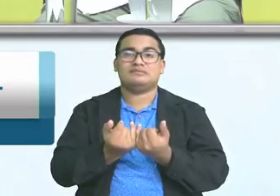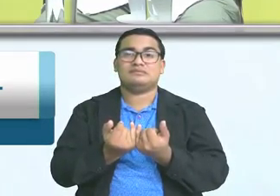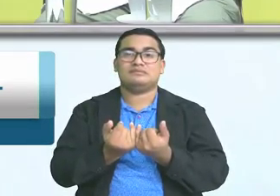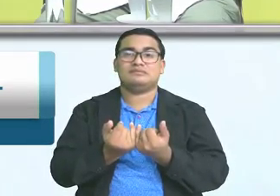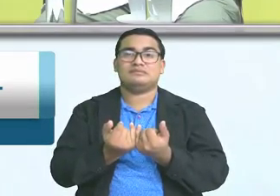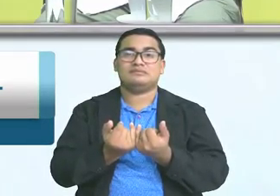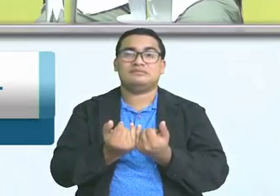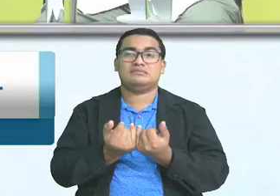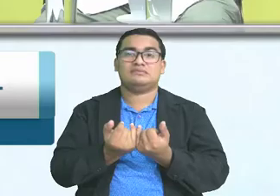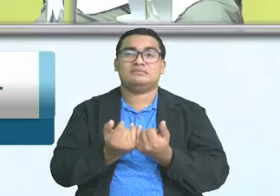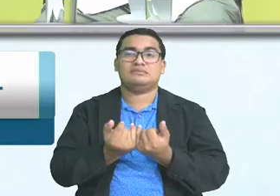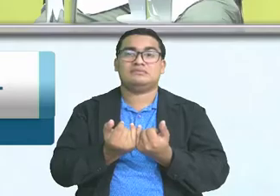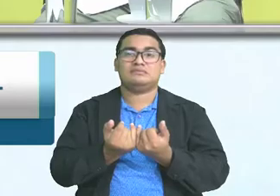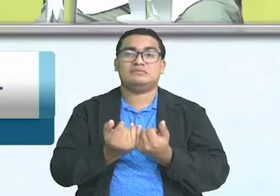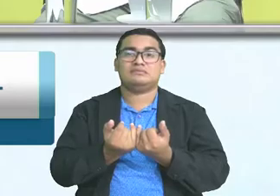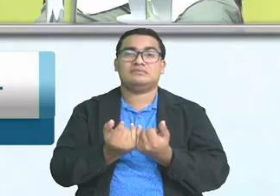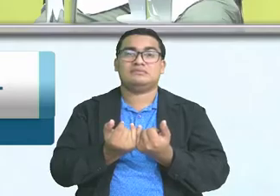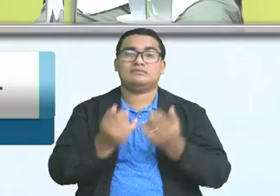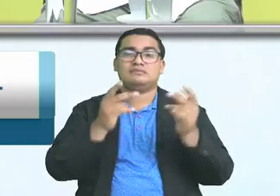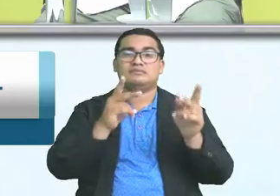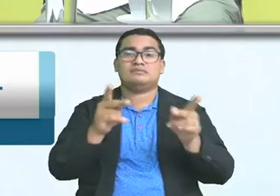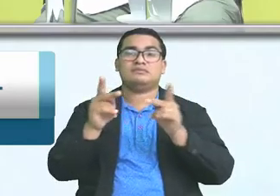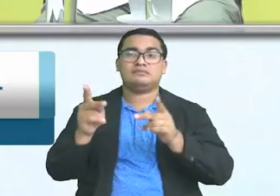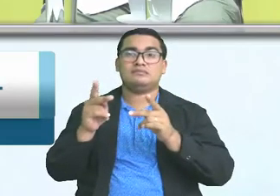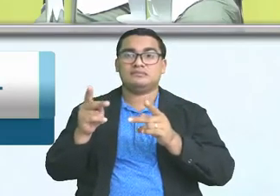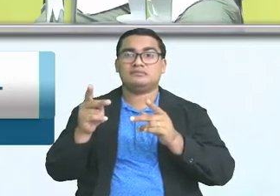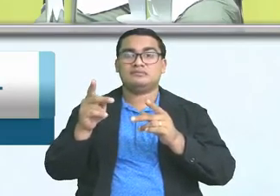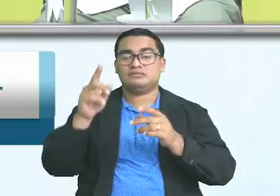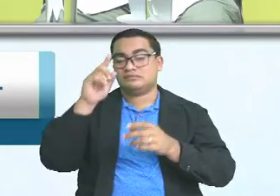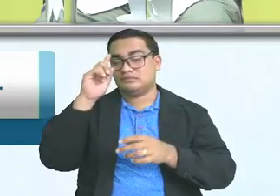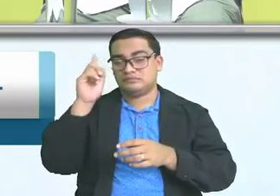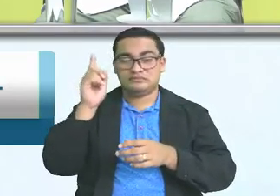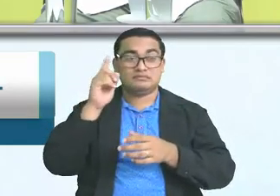rápidamente el paciente va a perder el estado de conciencia. ¿De acuerdo?